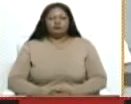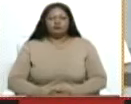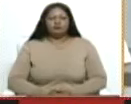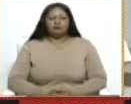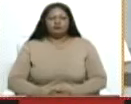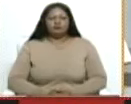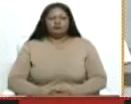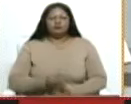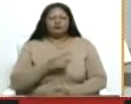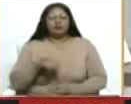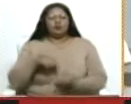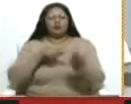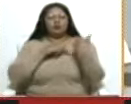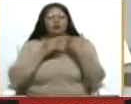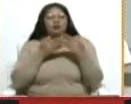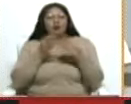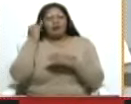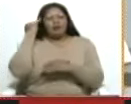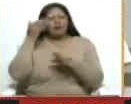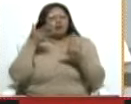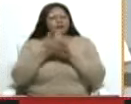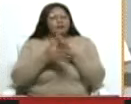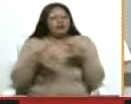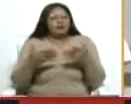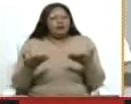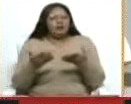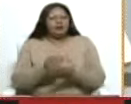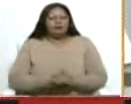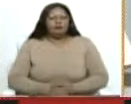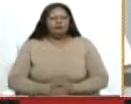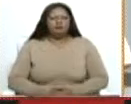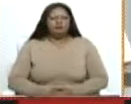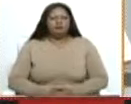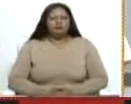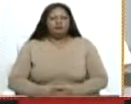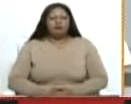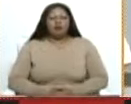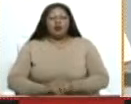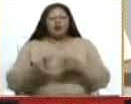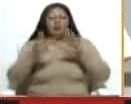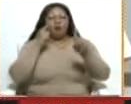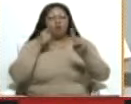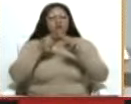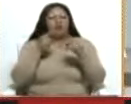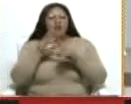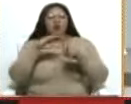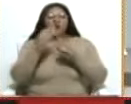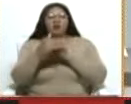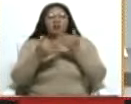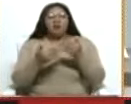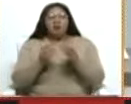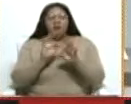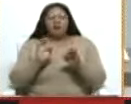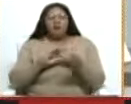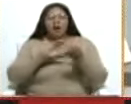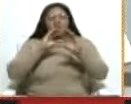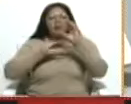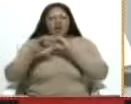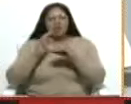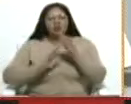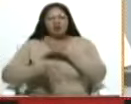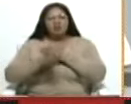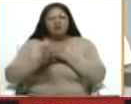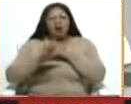en esta tarea. Y la idea, bueno, por supuesto, en el octavo vértice que habla de las culturas en comunicación